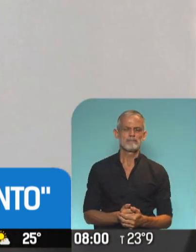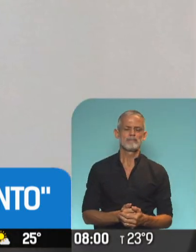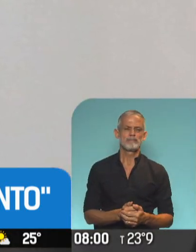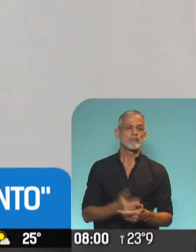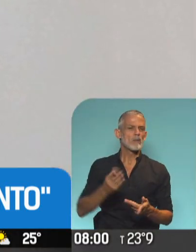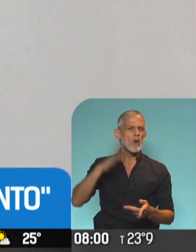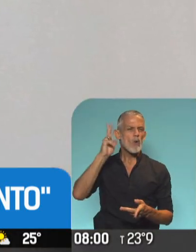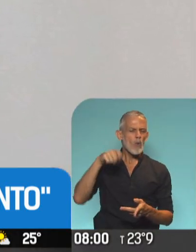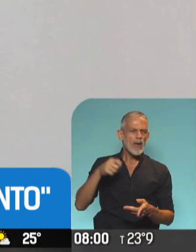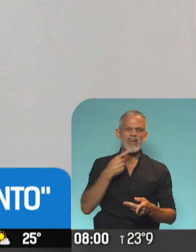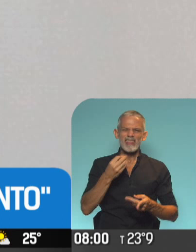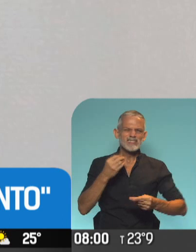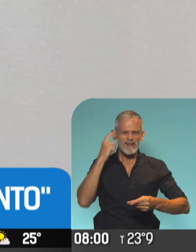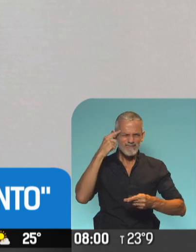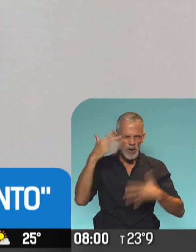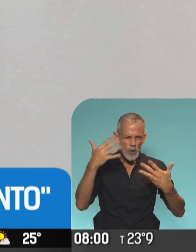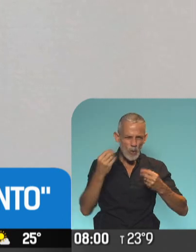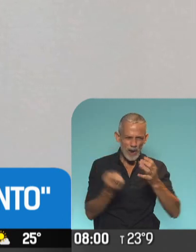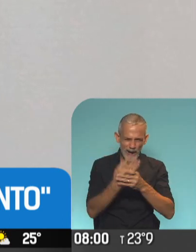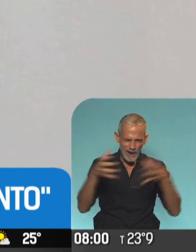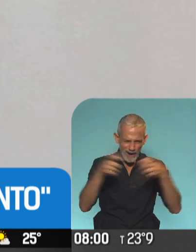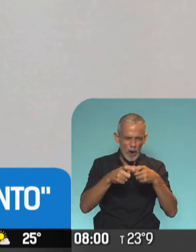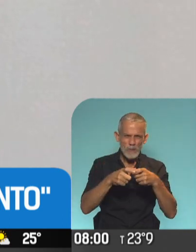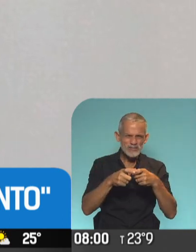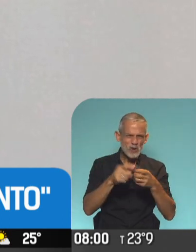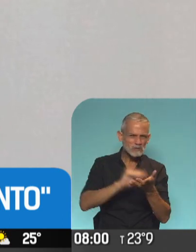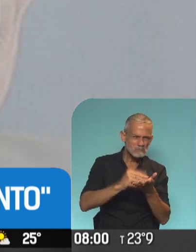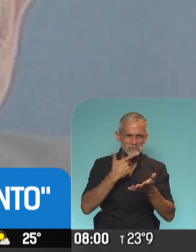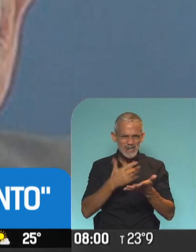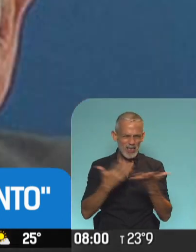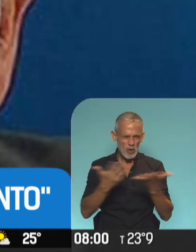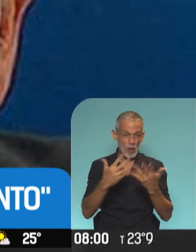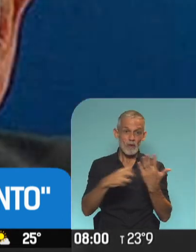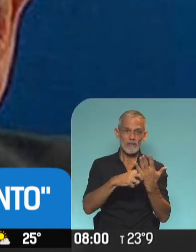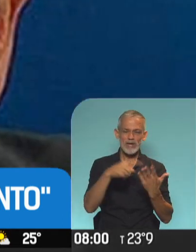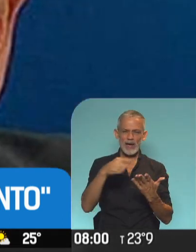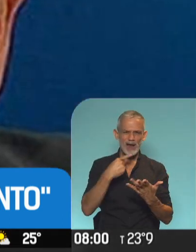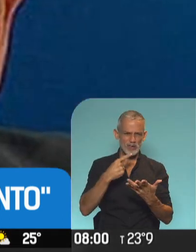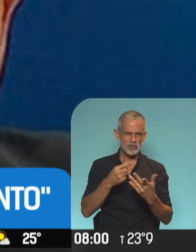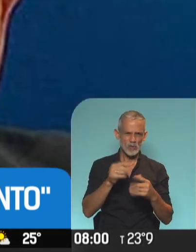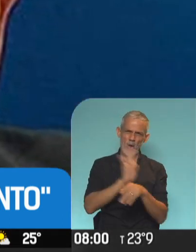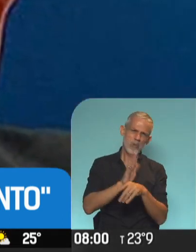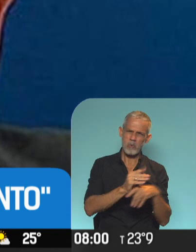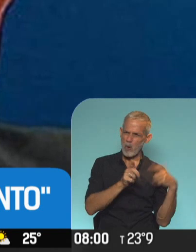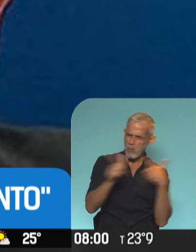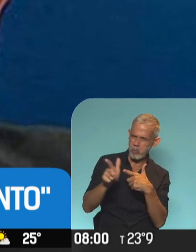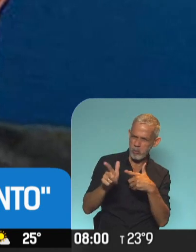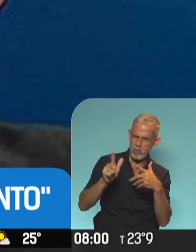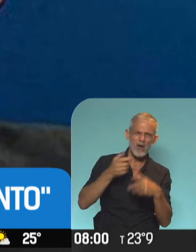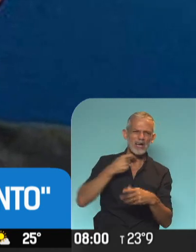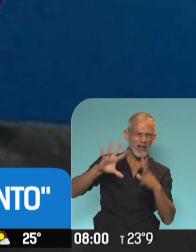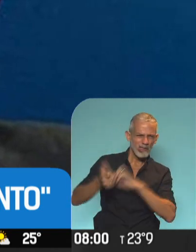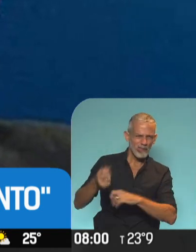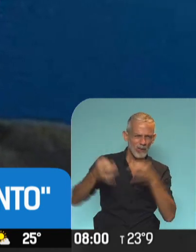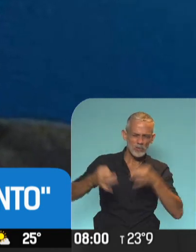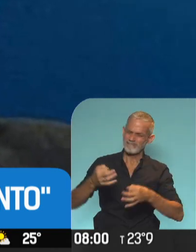los jueces que dicen que es una locura crear una comisión bicameral y a los fiscales que dicen que es un pelotón de fusilamiento? No, me parece que no es